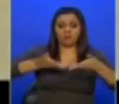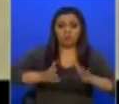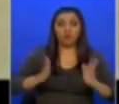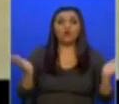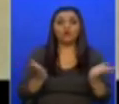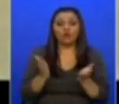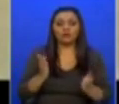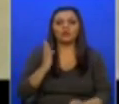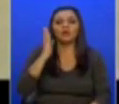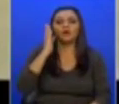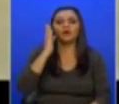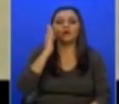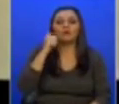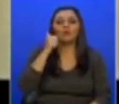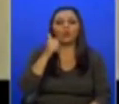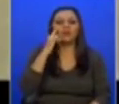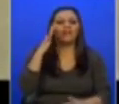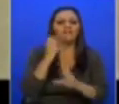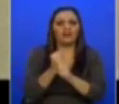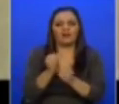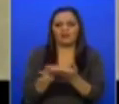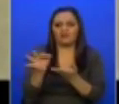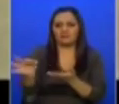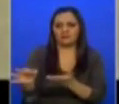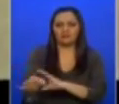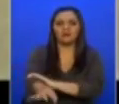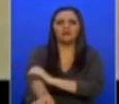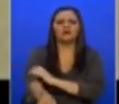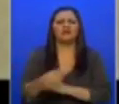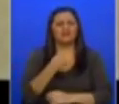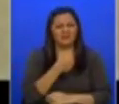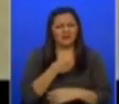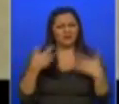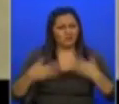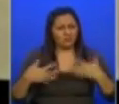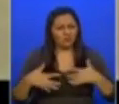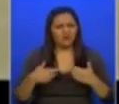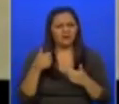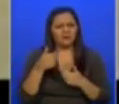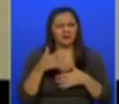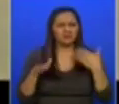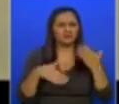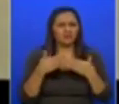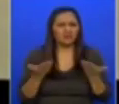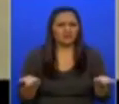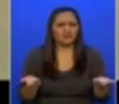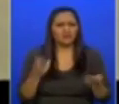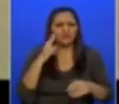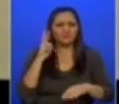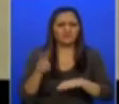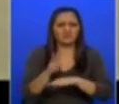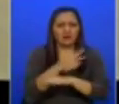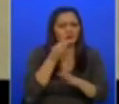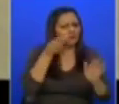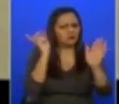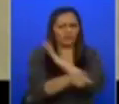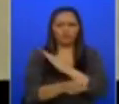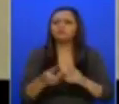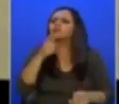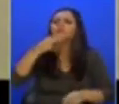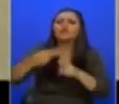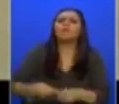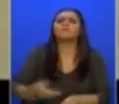pero nunca he sabido nada de esto. Sí, tengo puesta la denuncia a la fiscalía ya este para que se haga la